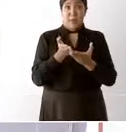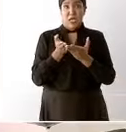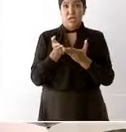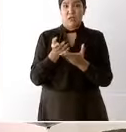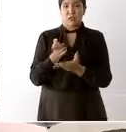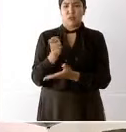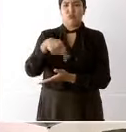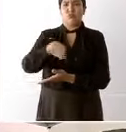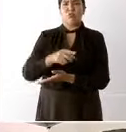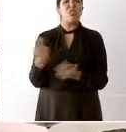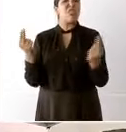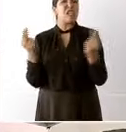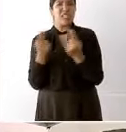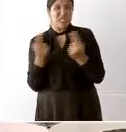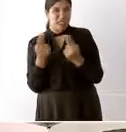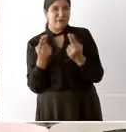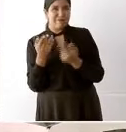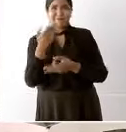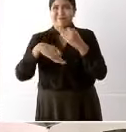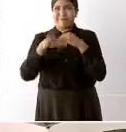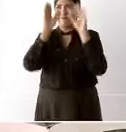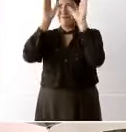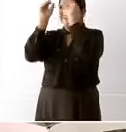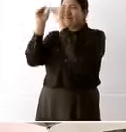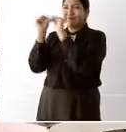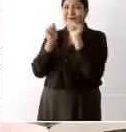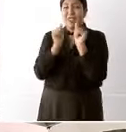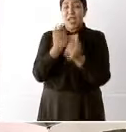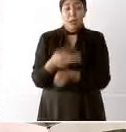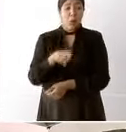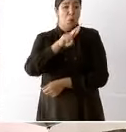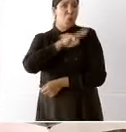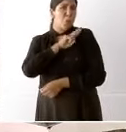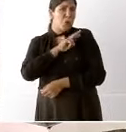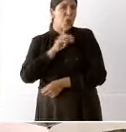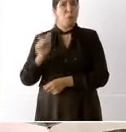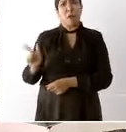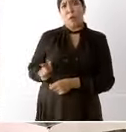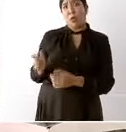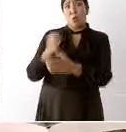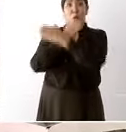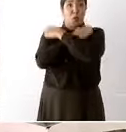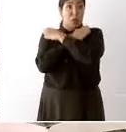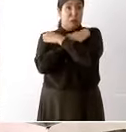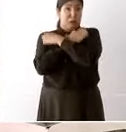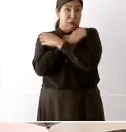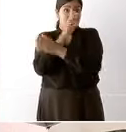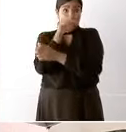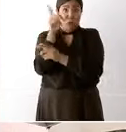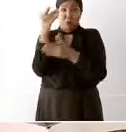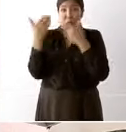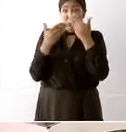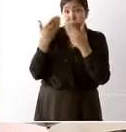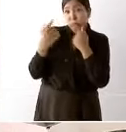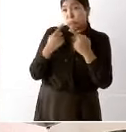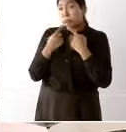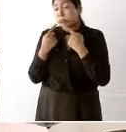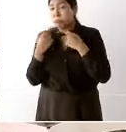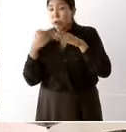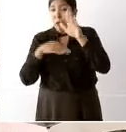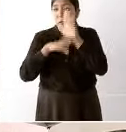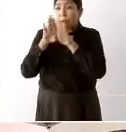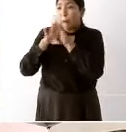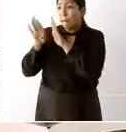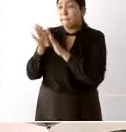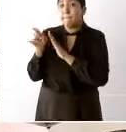un espacio que congrega a los sectores público, privado y académico para coordinar las acciones en materia de formación profesional